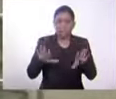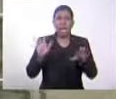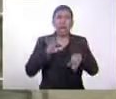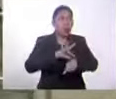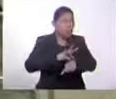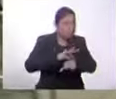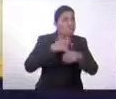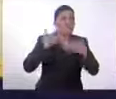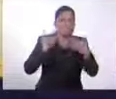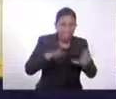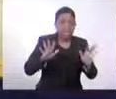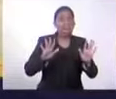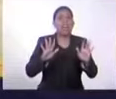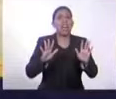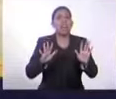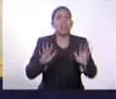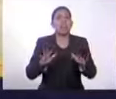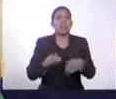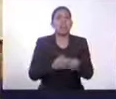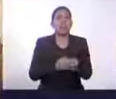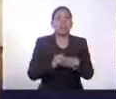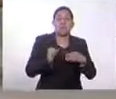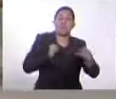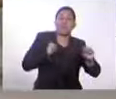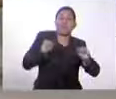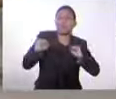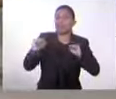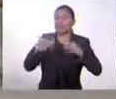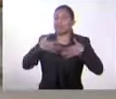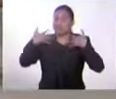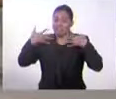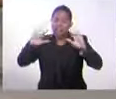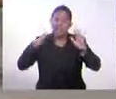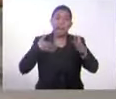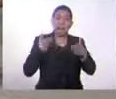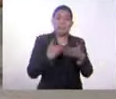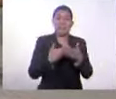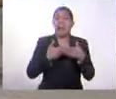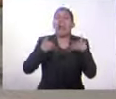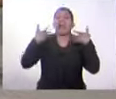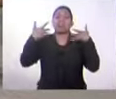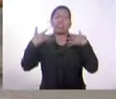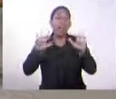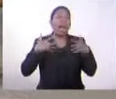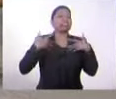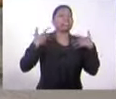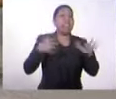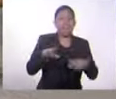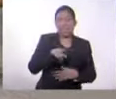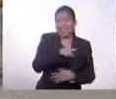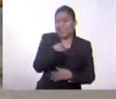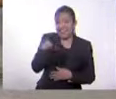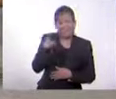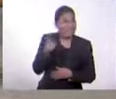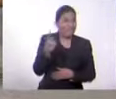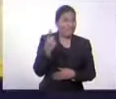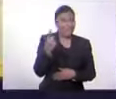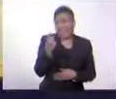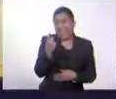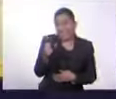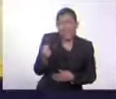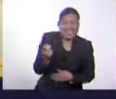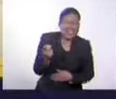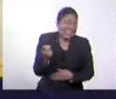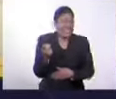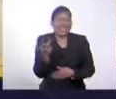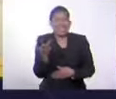temprana, y entonces comienzan a hablar de ello y de repente, ¿verdad?, tú eres parte del grupo y pues